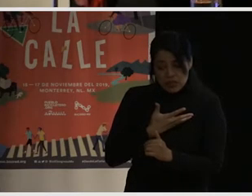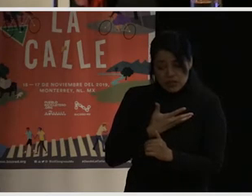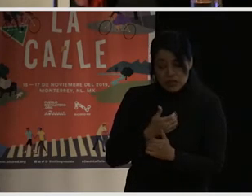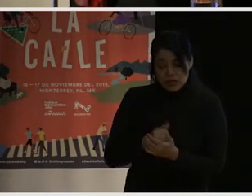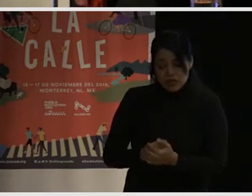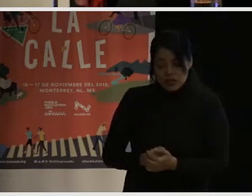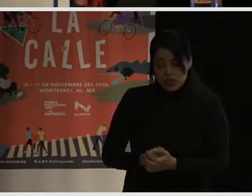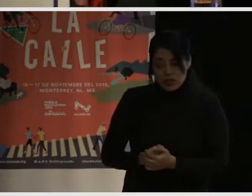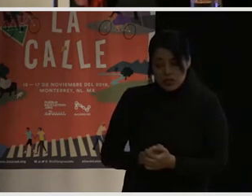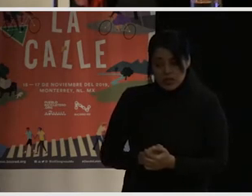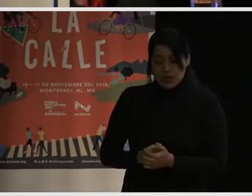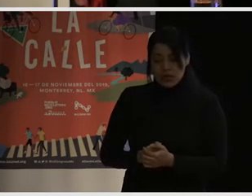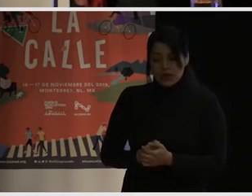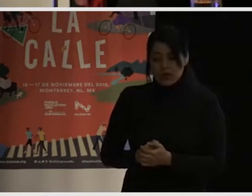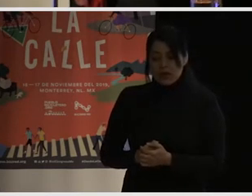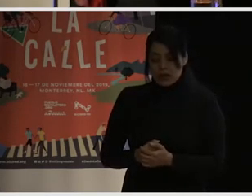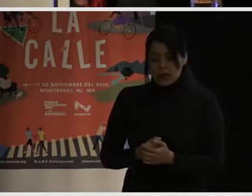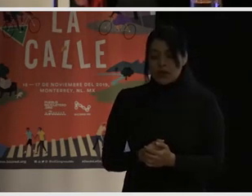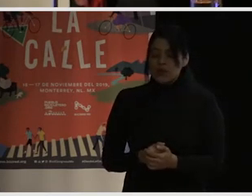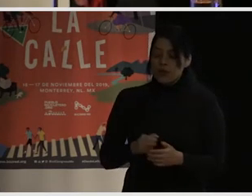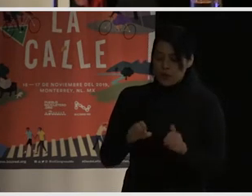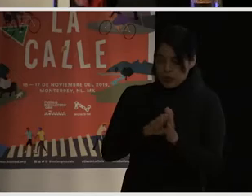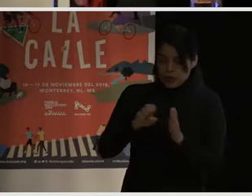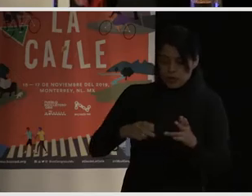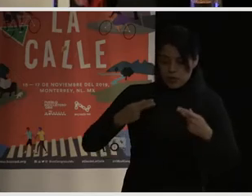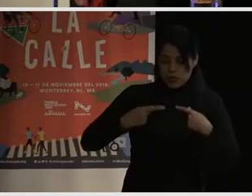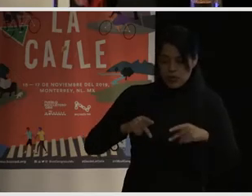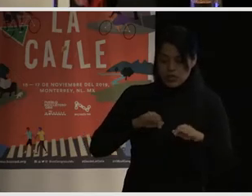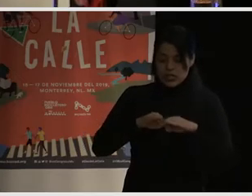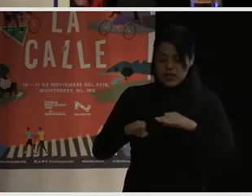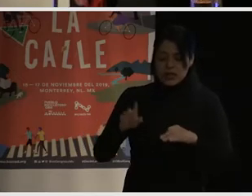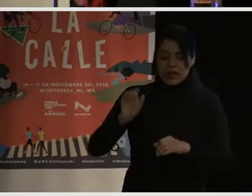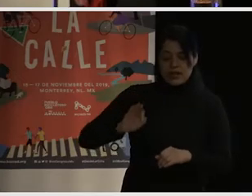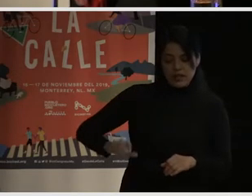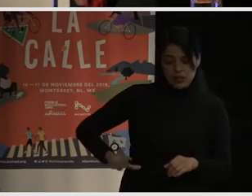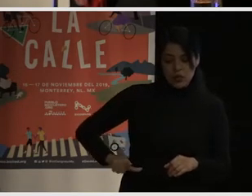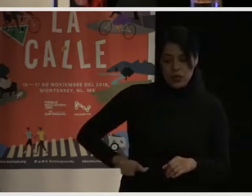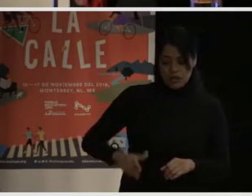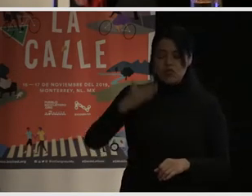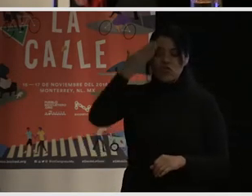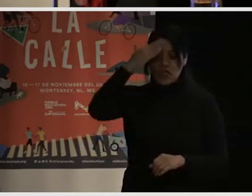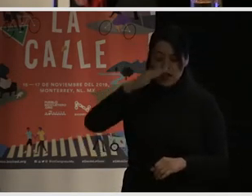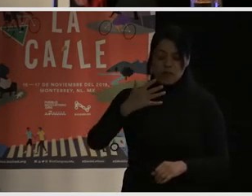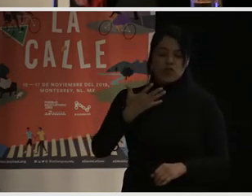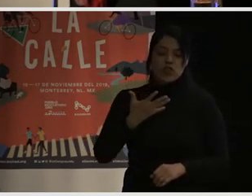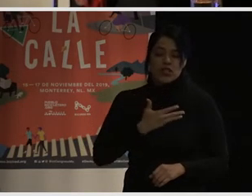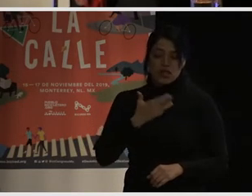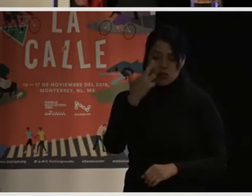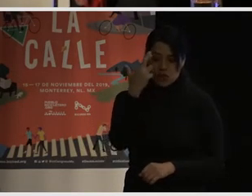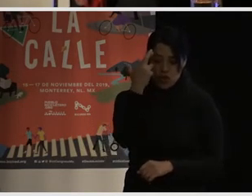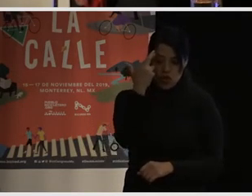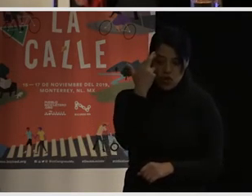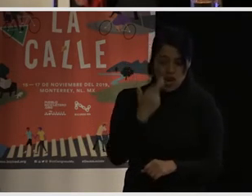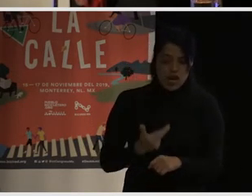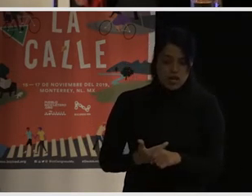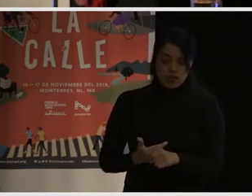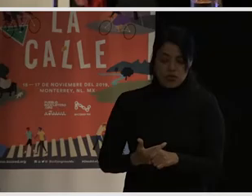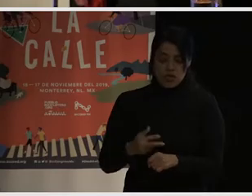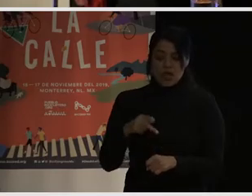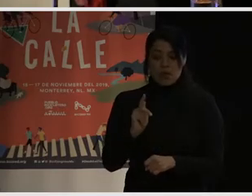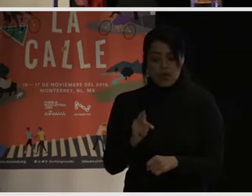pues ahora funcionarios públicos que sabemos que tenemos una responsabilidad pero que también la ciudadanía